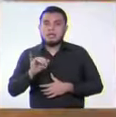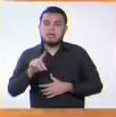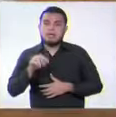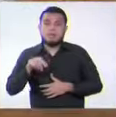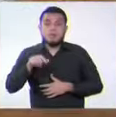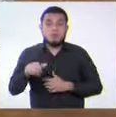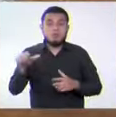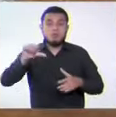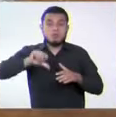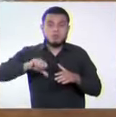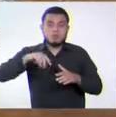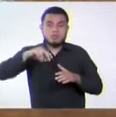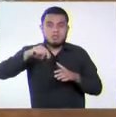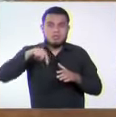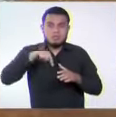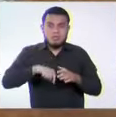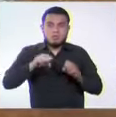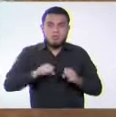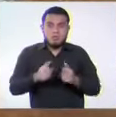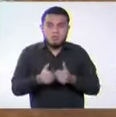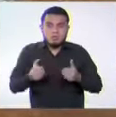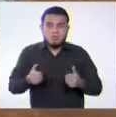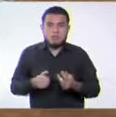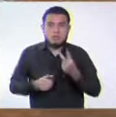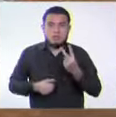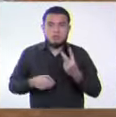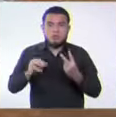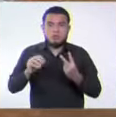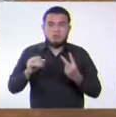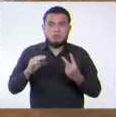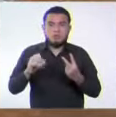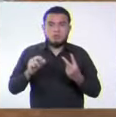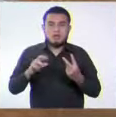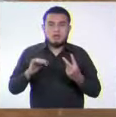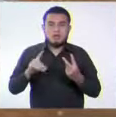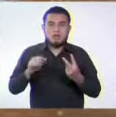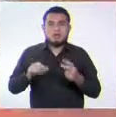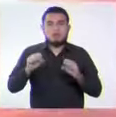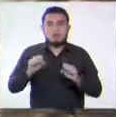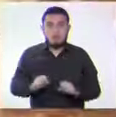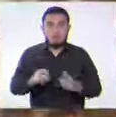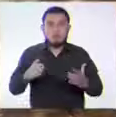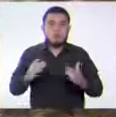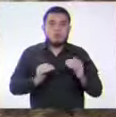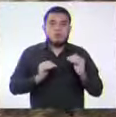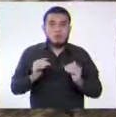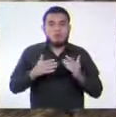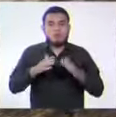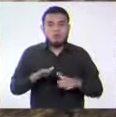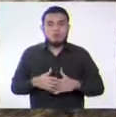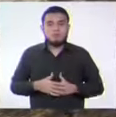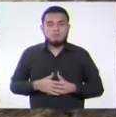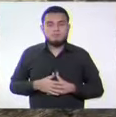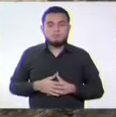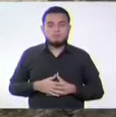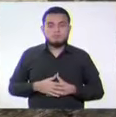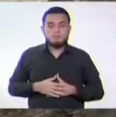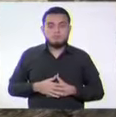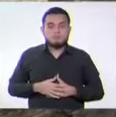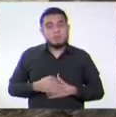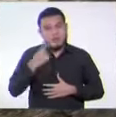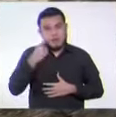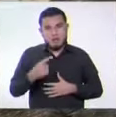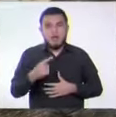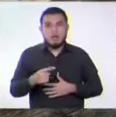al hidrolizarla logra dividirse en dos monosacáridos, que pueden ser iguales o diferentes. Aquí tendríamos a la